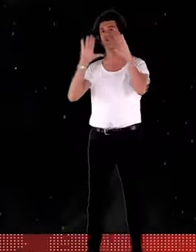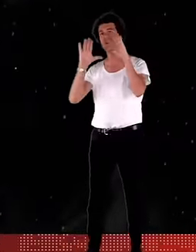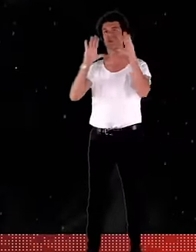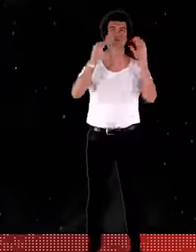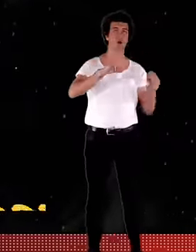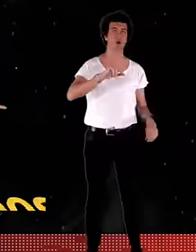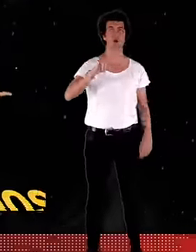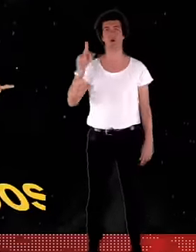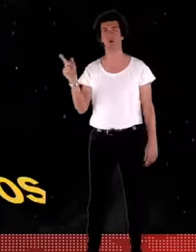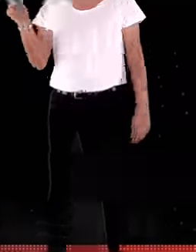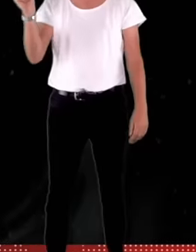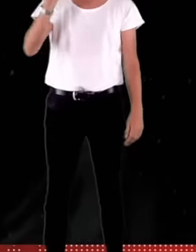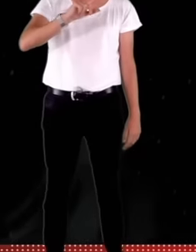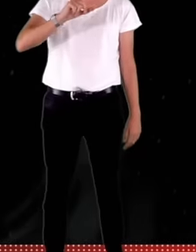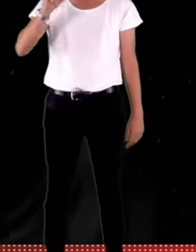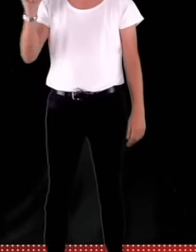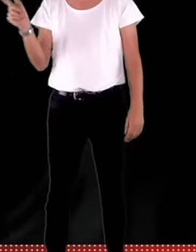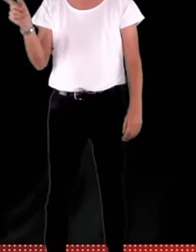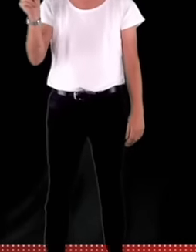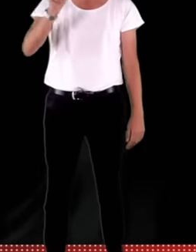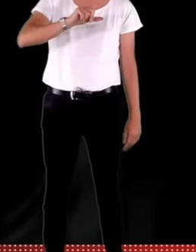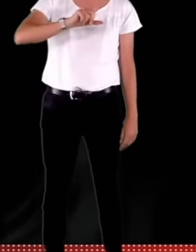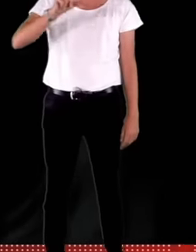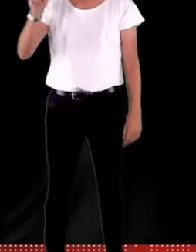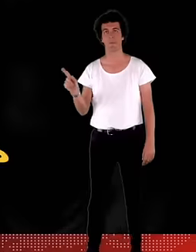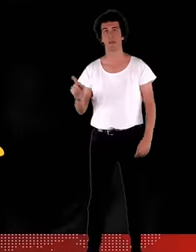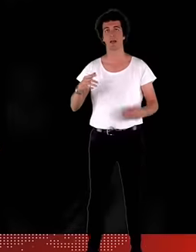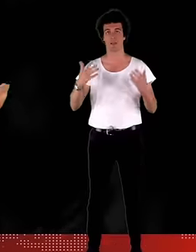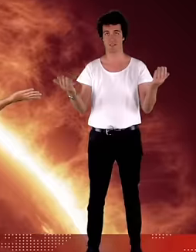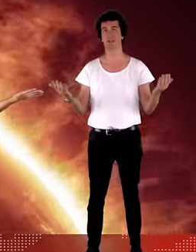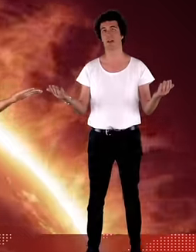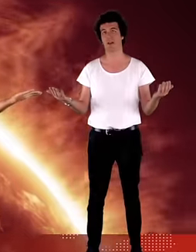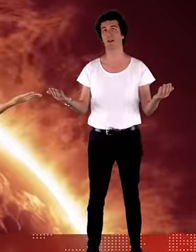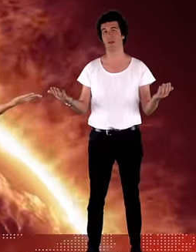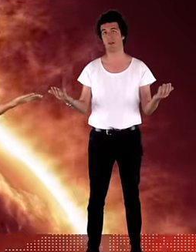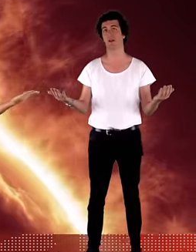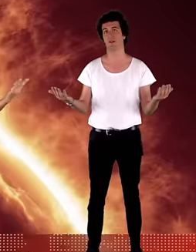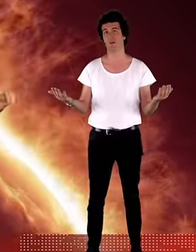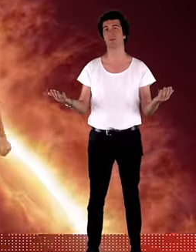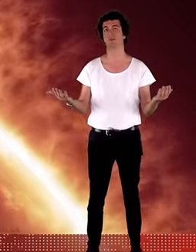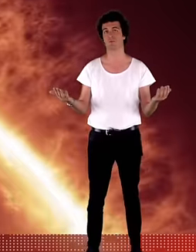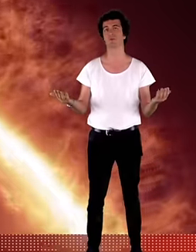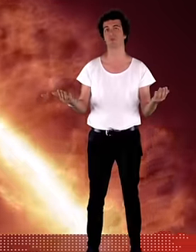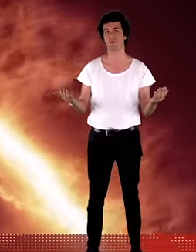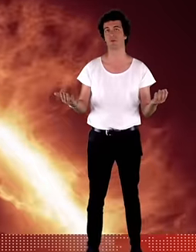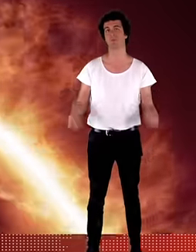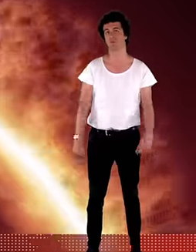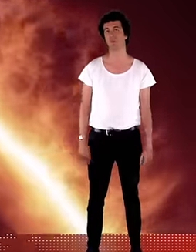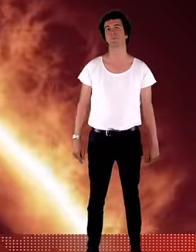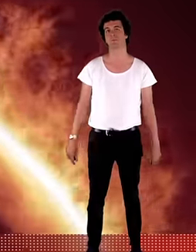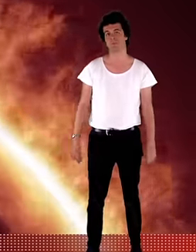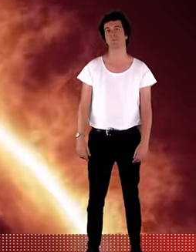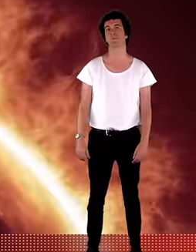todos juntos. No se irán. Así es la guerra de los